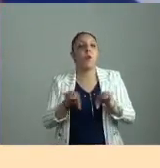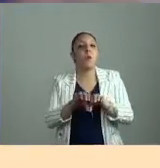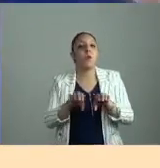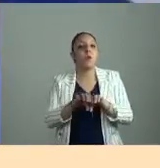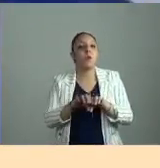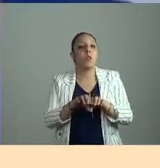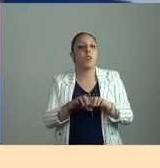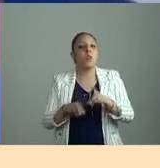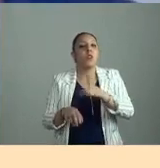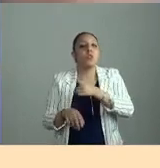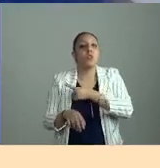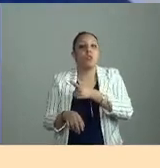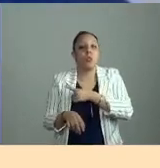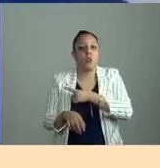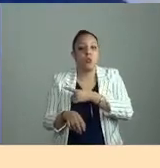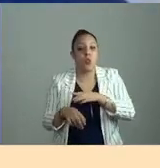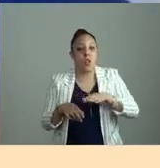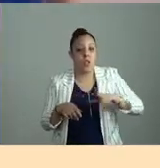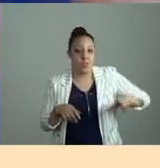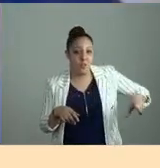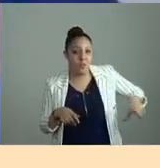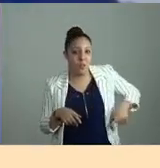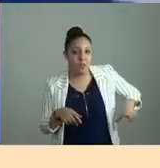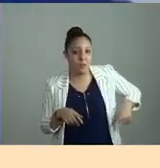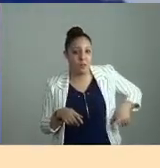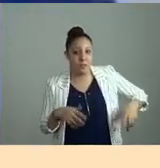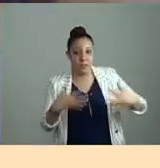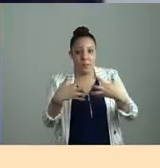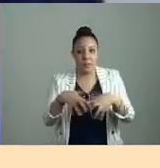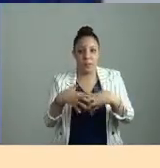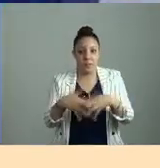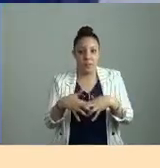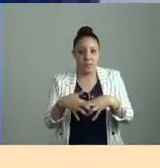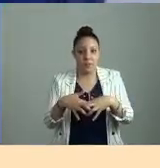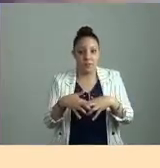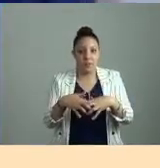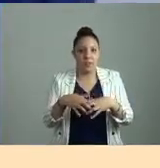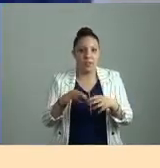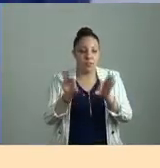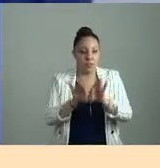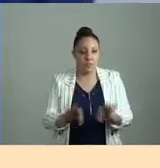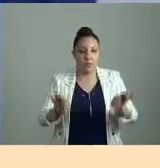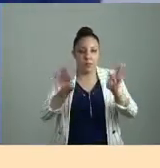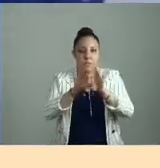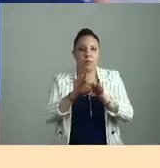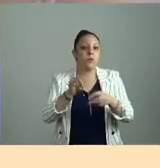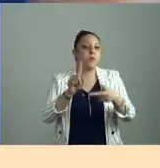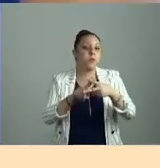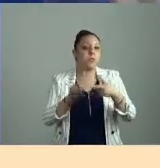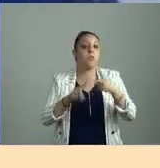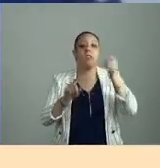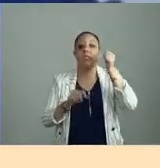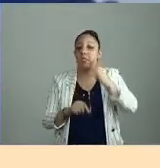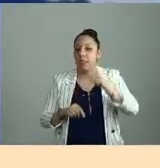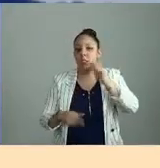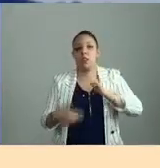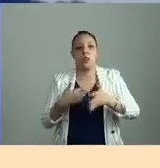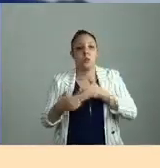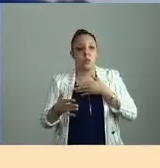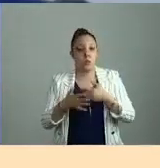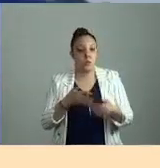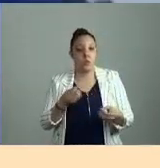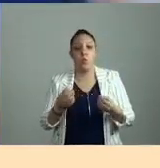capitalismo como producto de riqueza producto de cultura productos de innovación sin reconocer